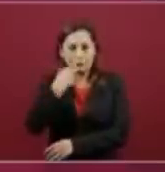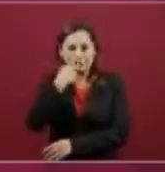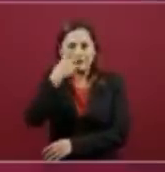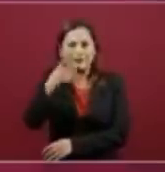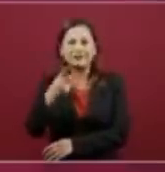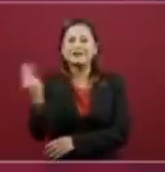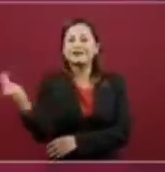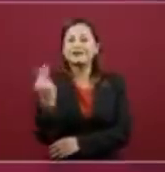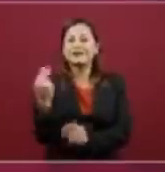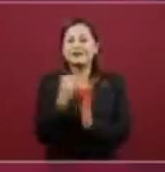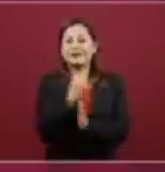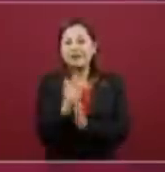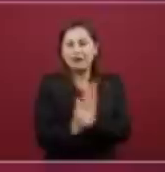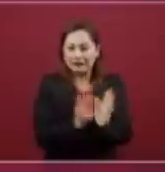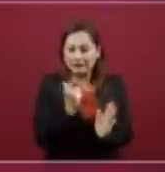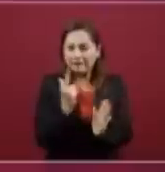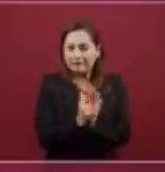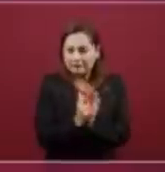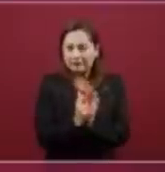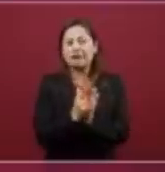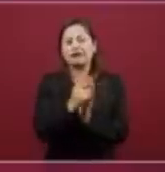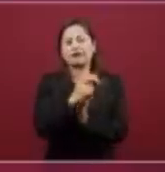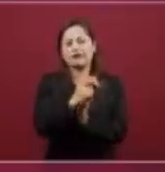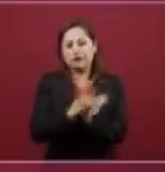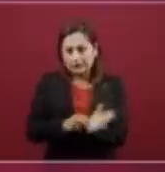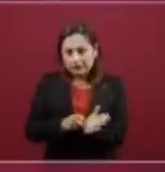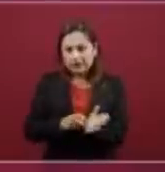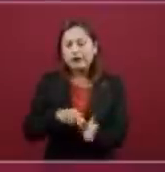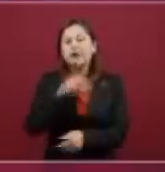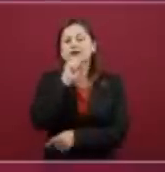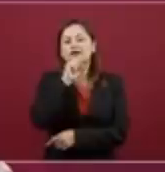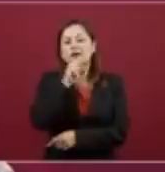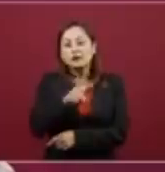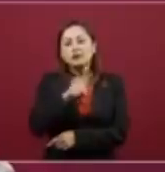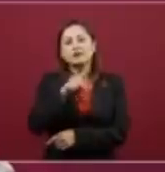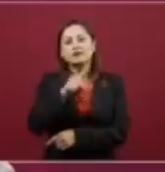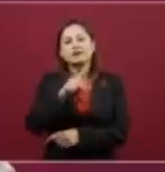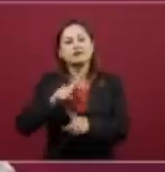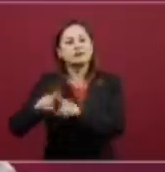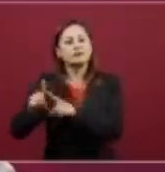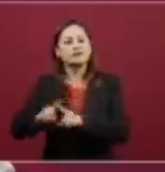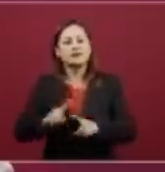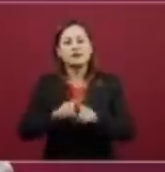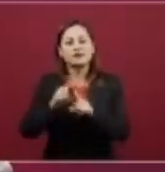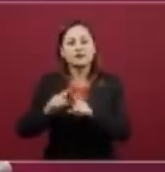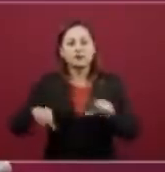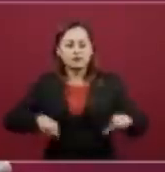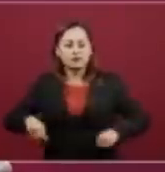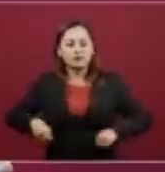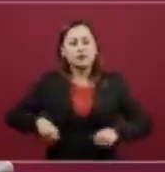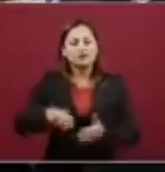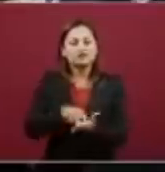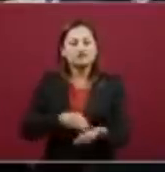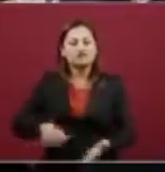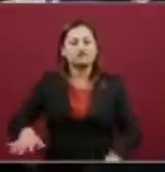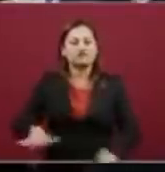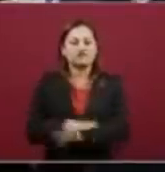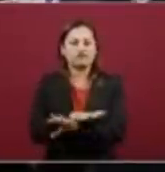para fortalecer las facultades, atribuciones y mecanismos de intervención del Estado mexicano.